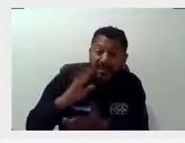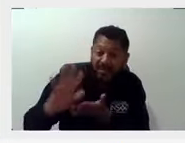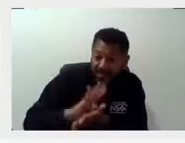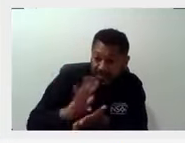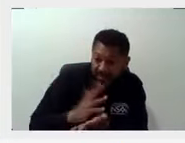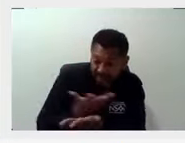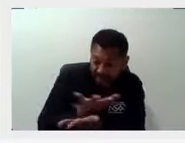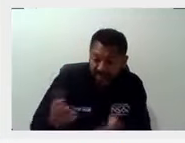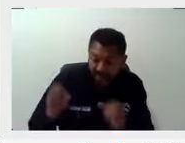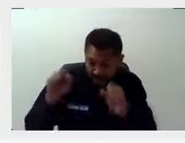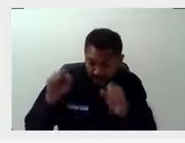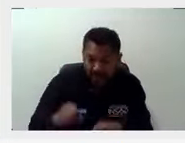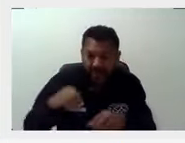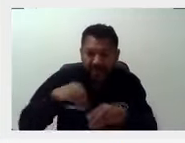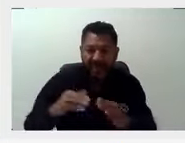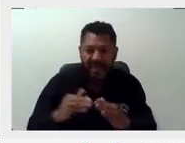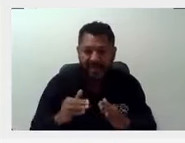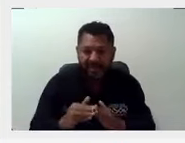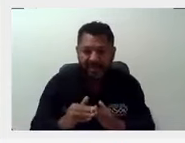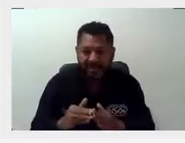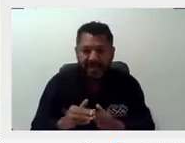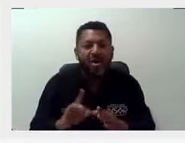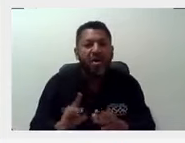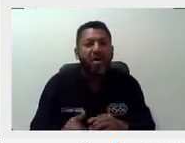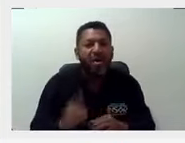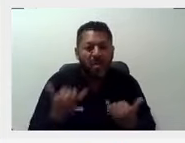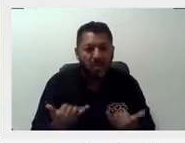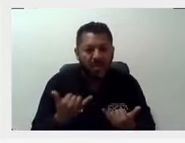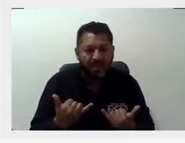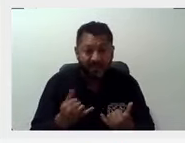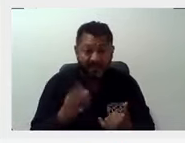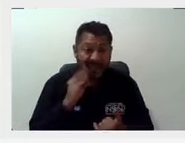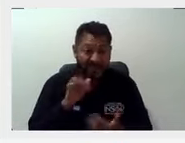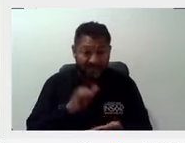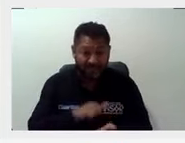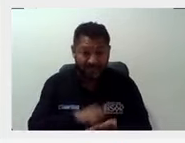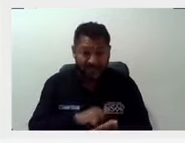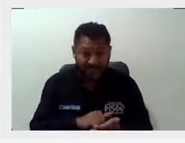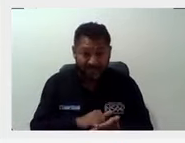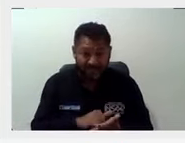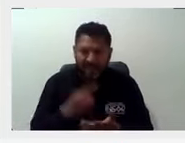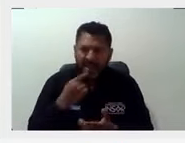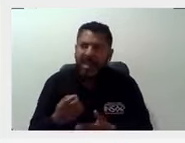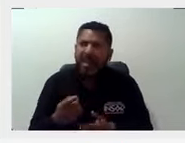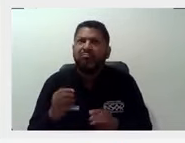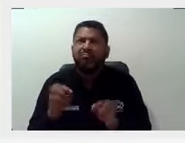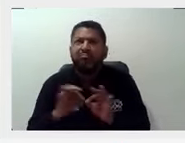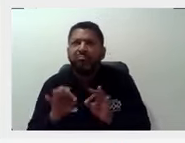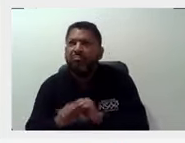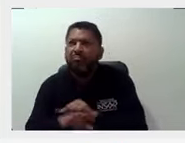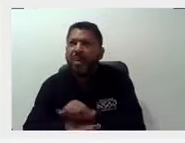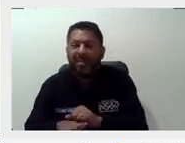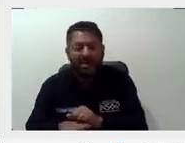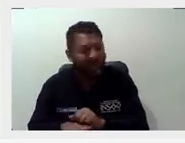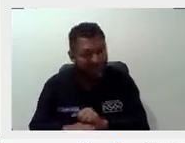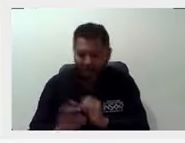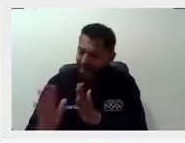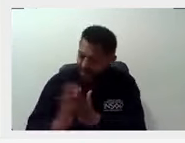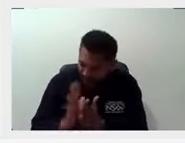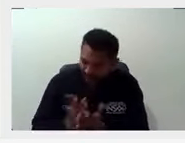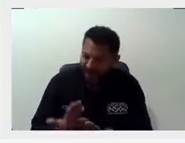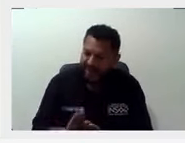momento en sus casas y cómo pueden con esas experiencias, aunque ustedes creen que son cosas muy pequeñas o mínimas, seguramente van